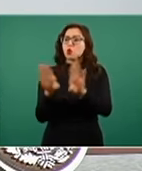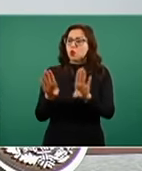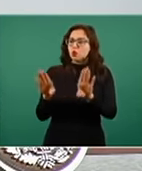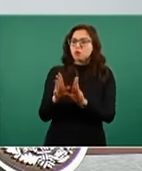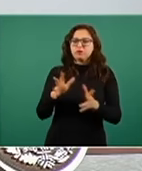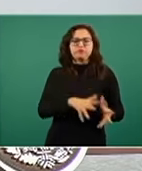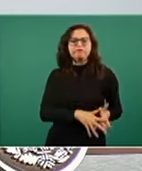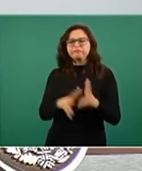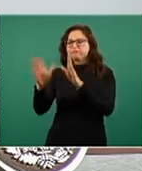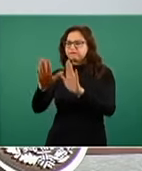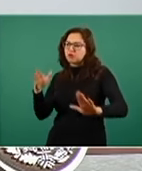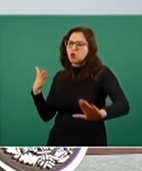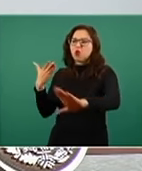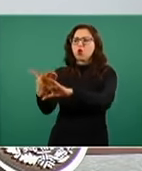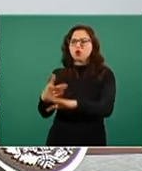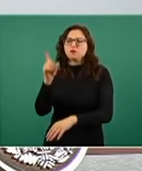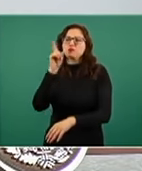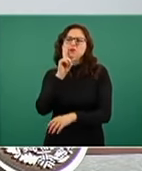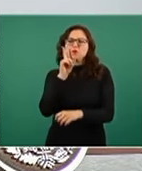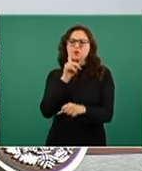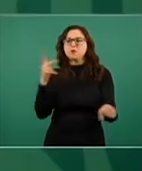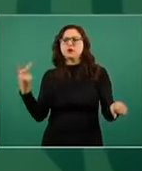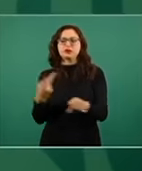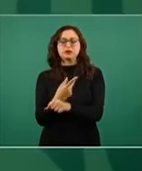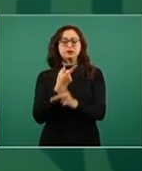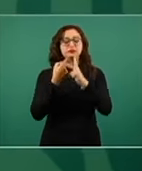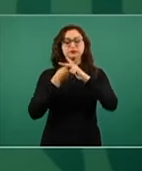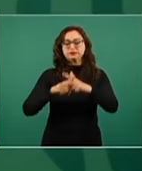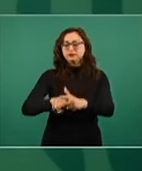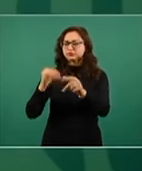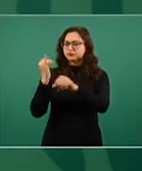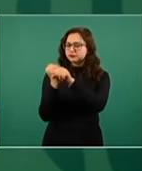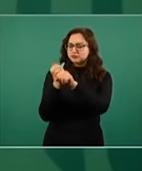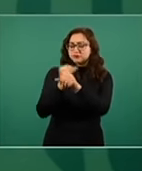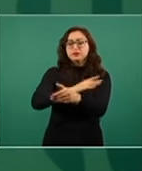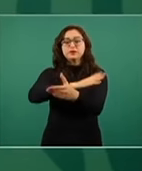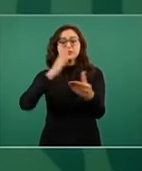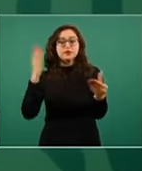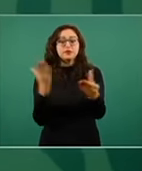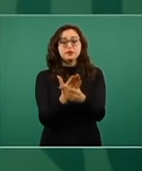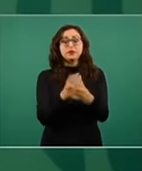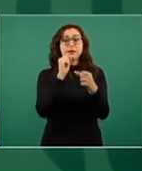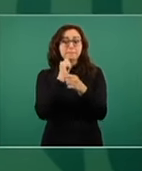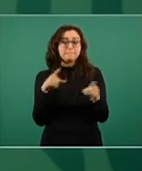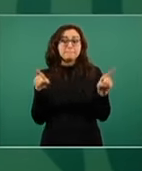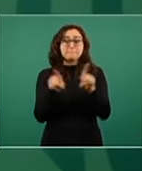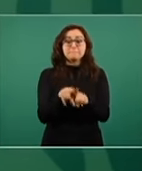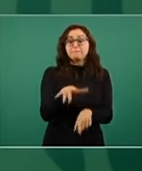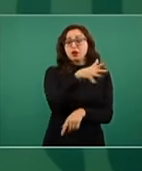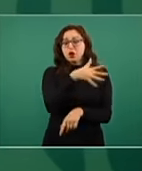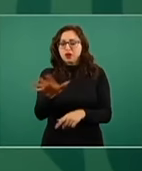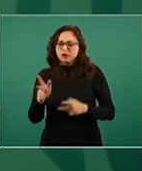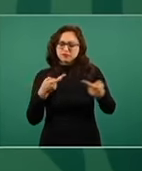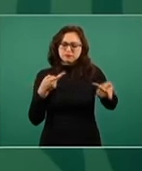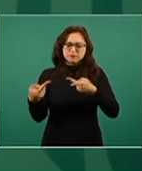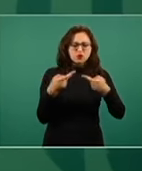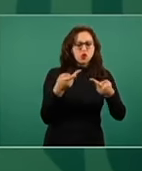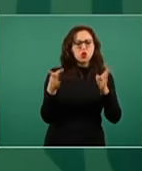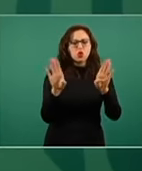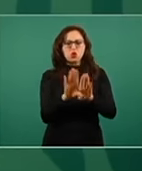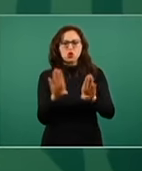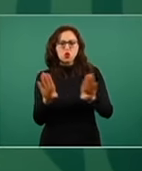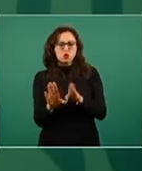carpetas de investigación y, en términos generales, la contención y disminución de la incidencia